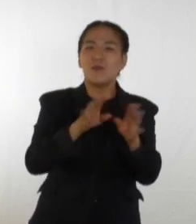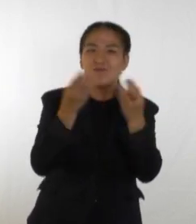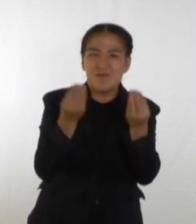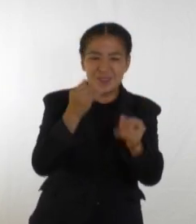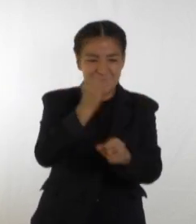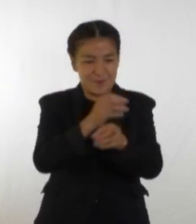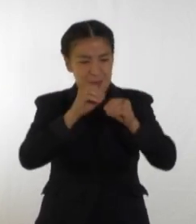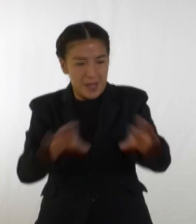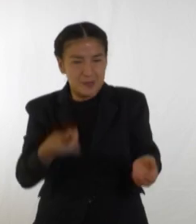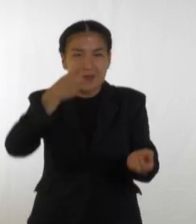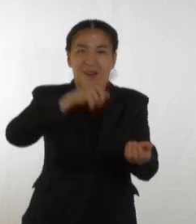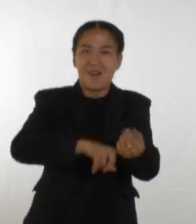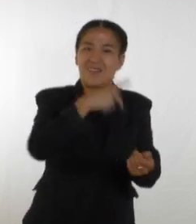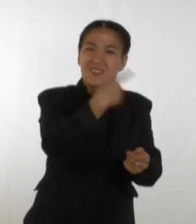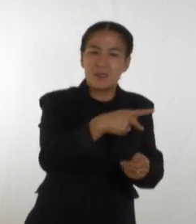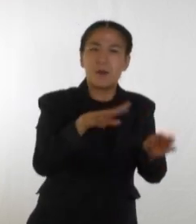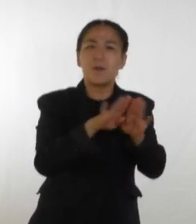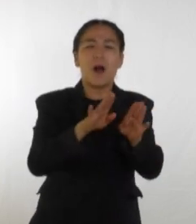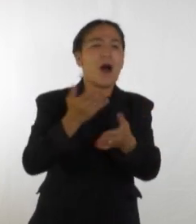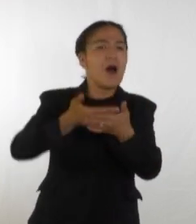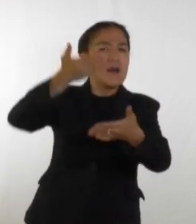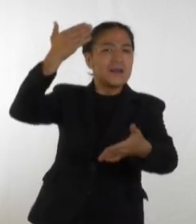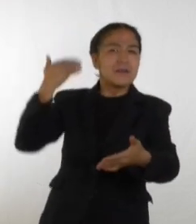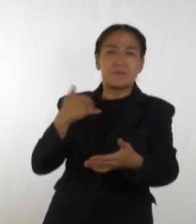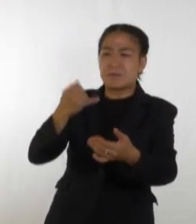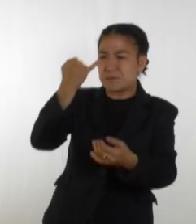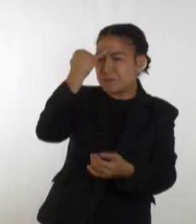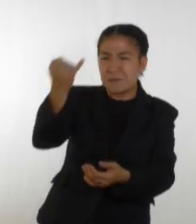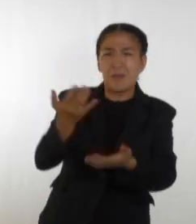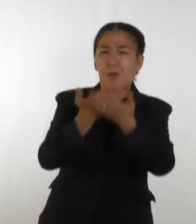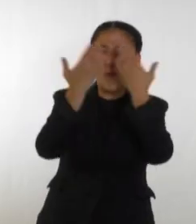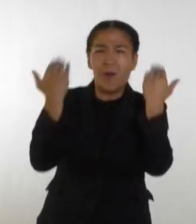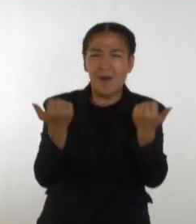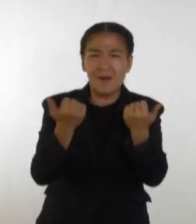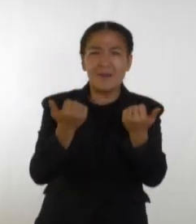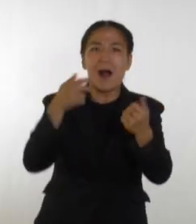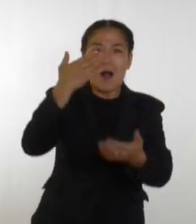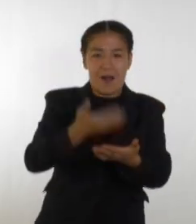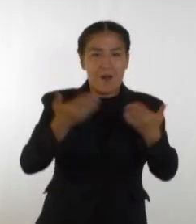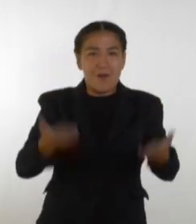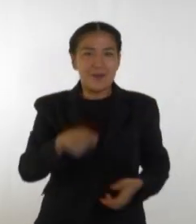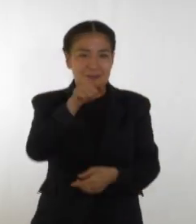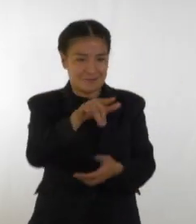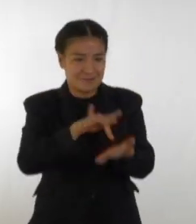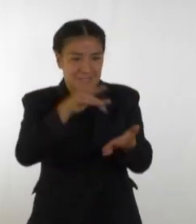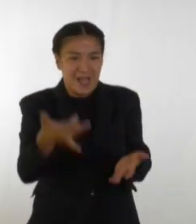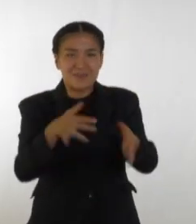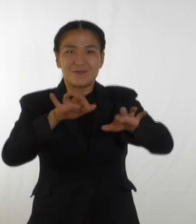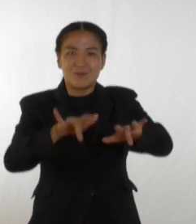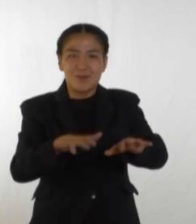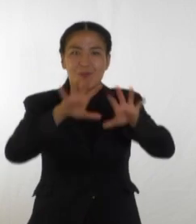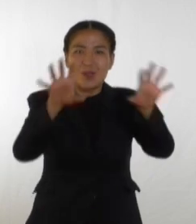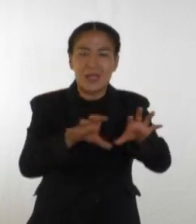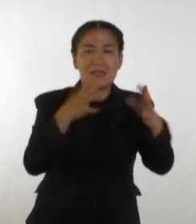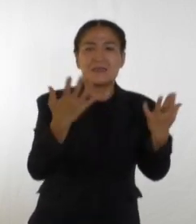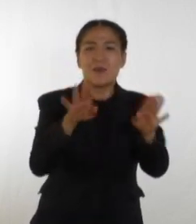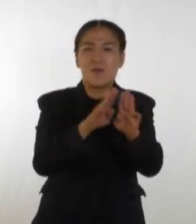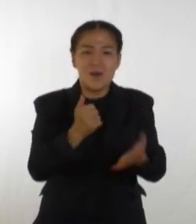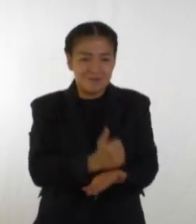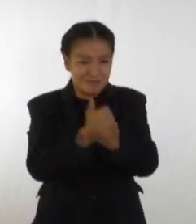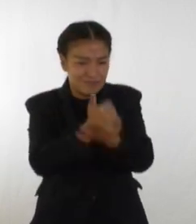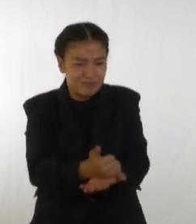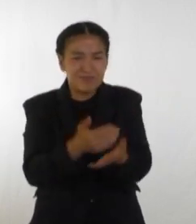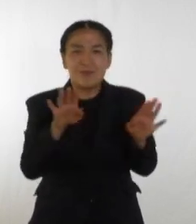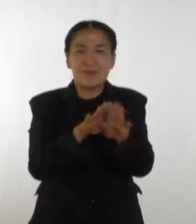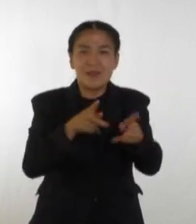jugo impresionante para ver patrones que antes eran inimaginables. Muy interesante cómo los procesadores ahora en las computadoras nos ayudan a